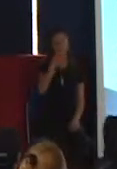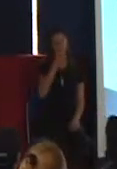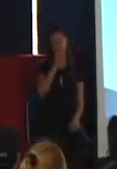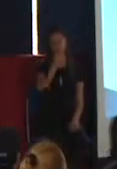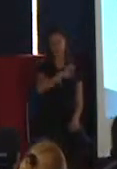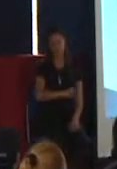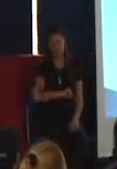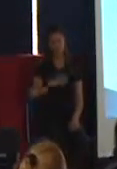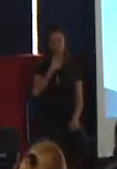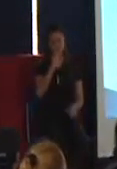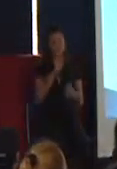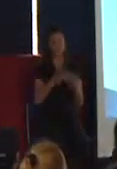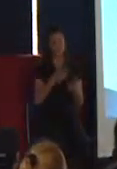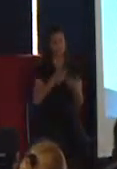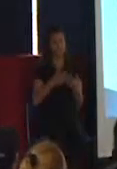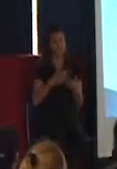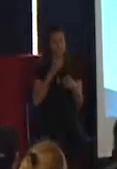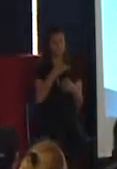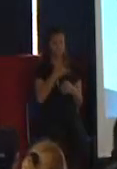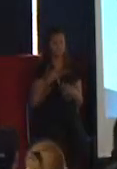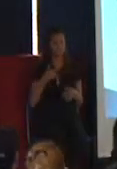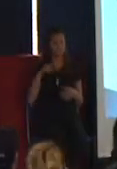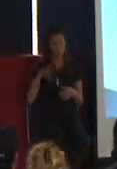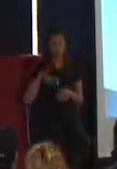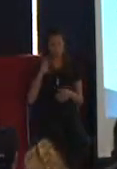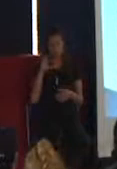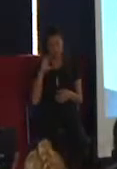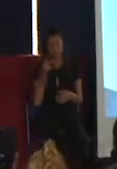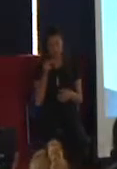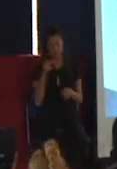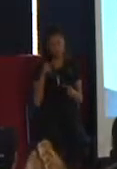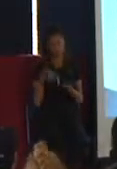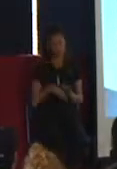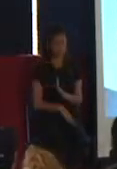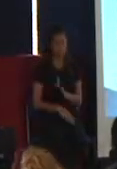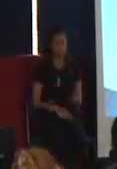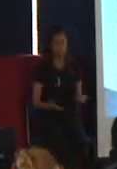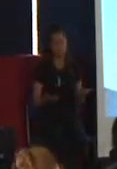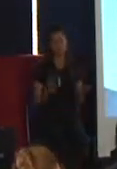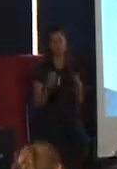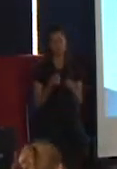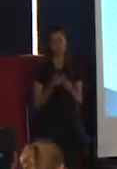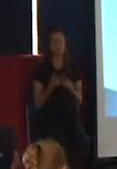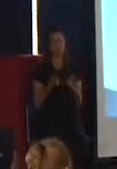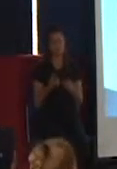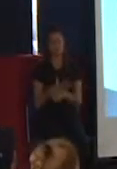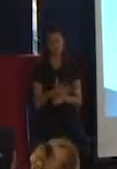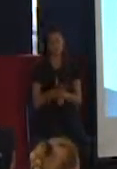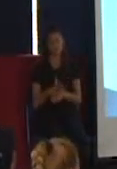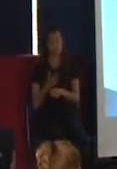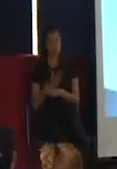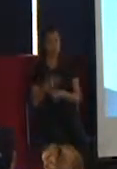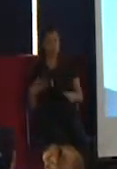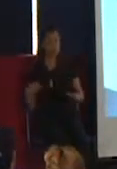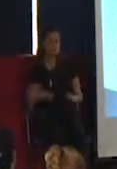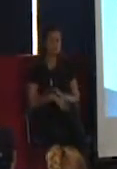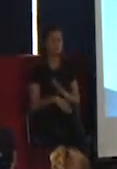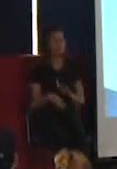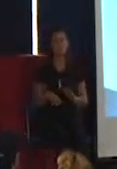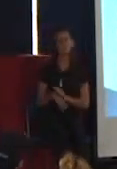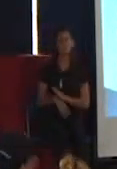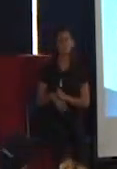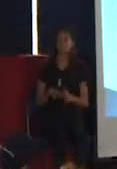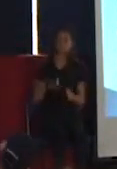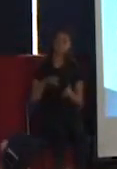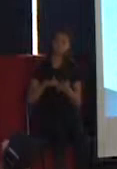de salud en este país es un poco pésimo, ¿sí? Y ha colapsado en muchas situaciones, ¿sí? No